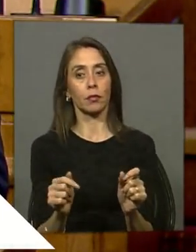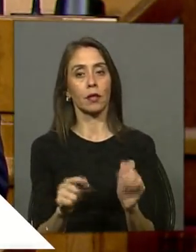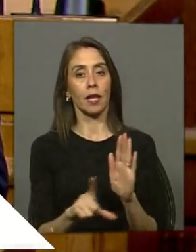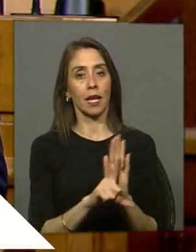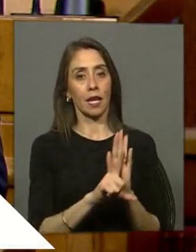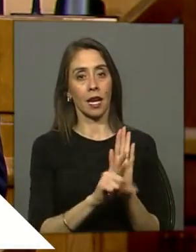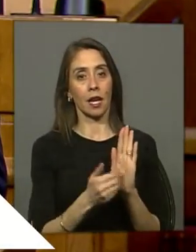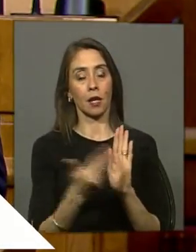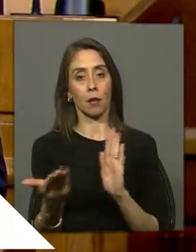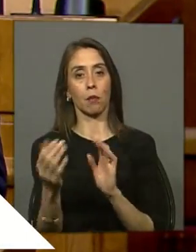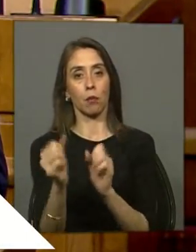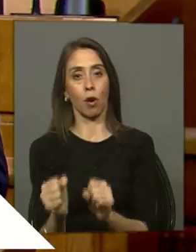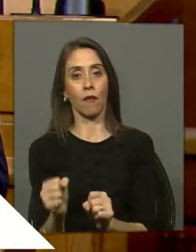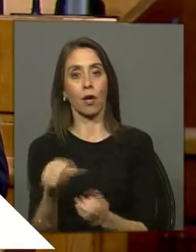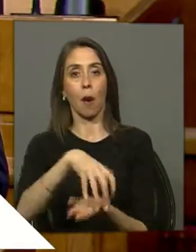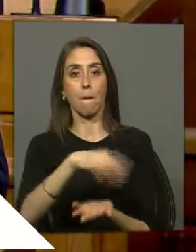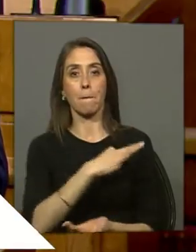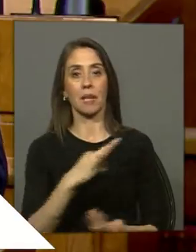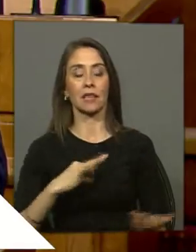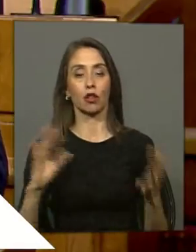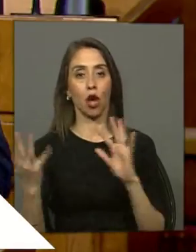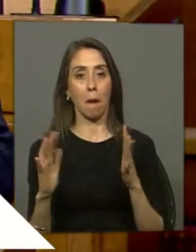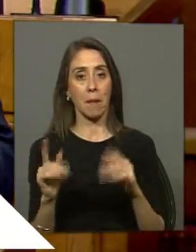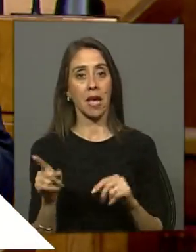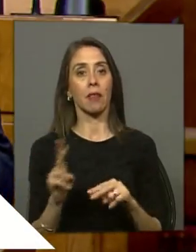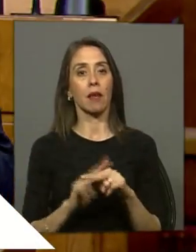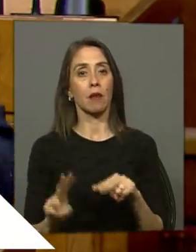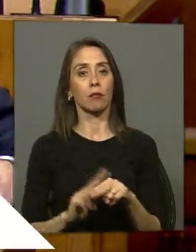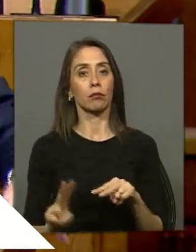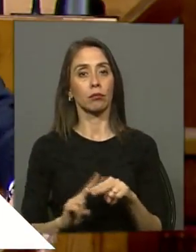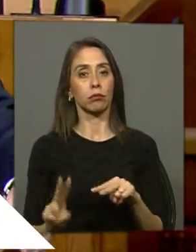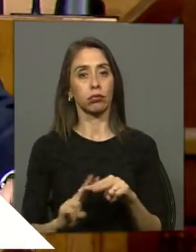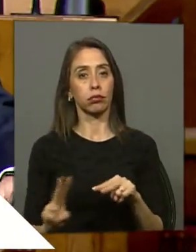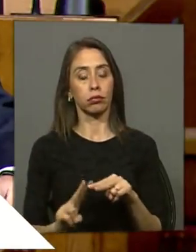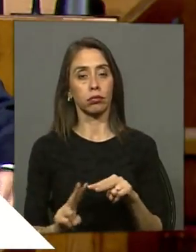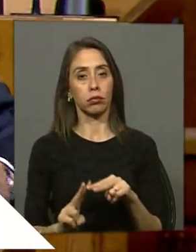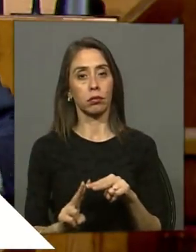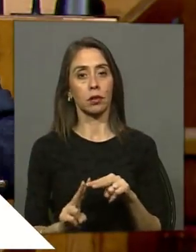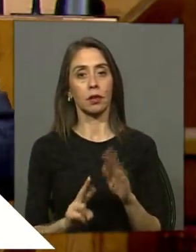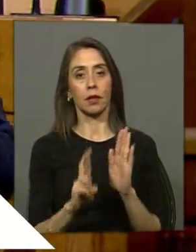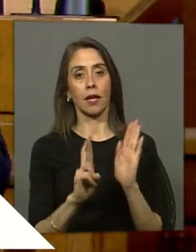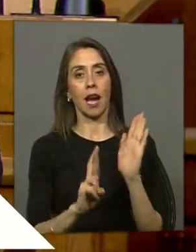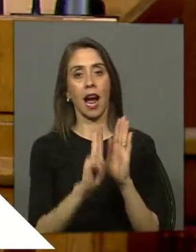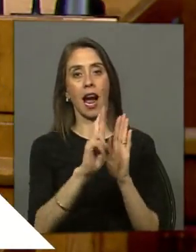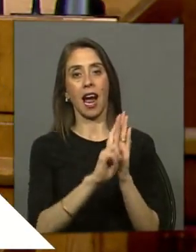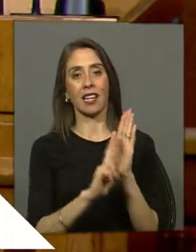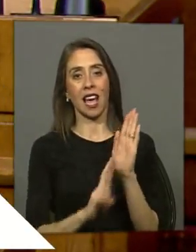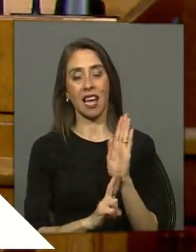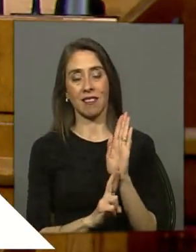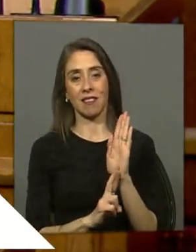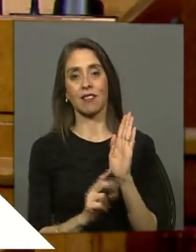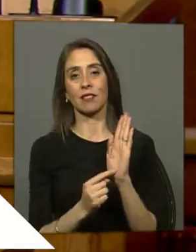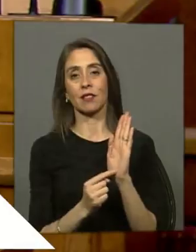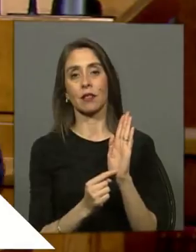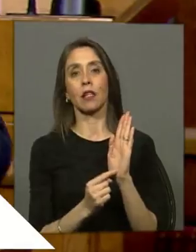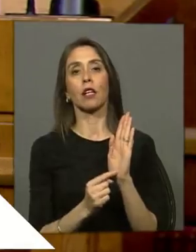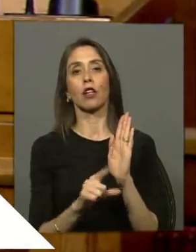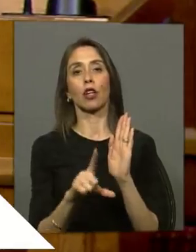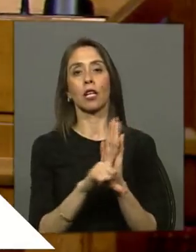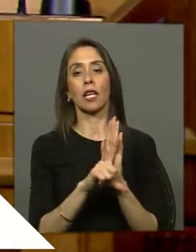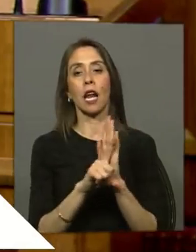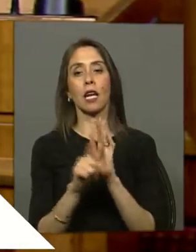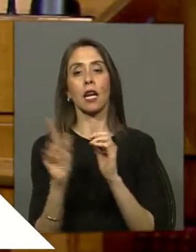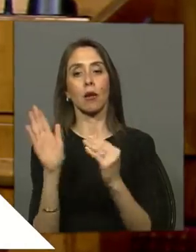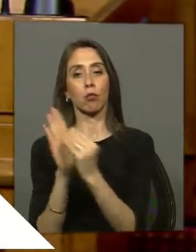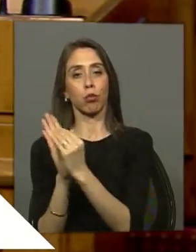esta ley la posibilidad de que el ministerio del medioambiente realice y resuelva a través de reglamentos algunos de los elementos que la ley interminó